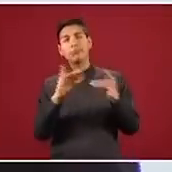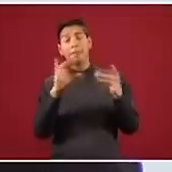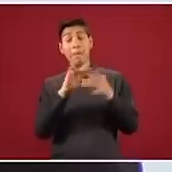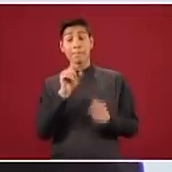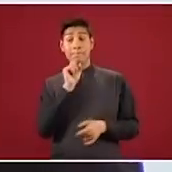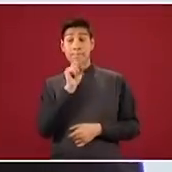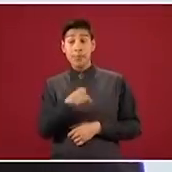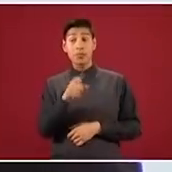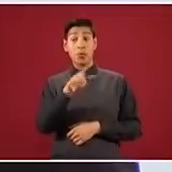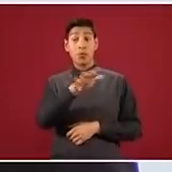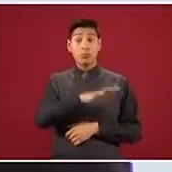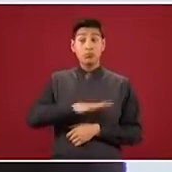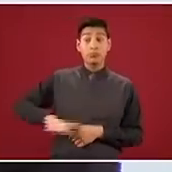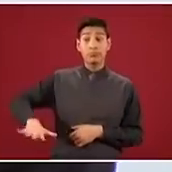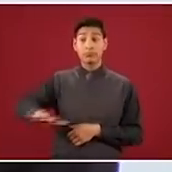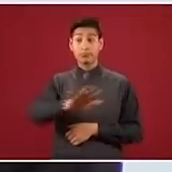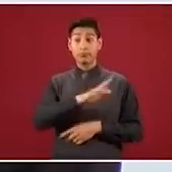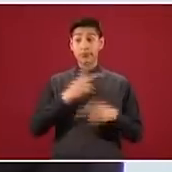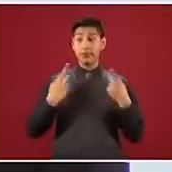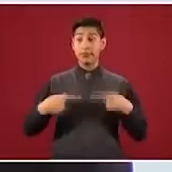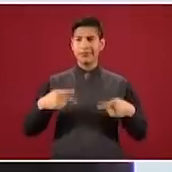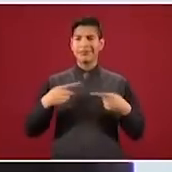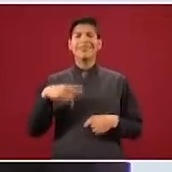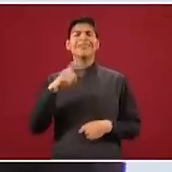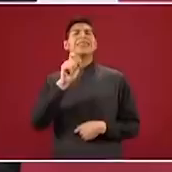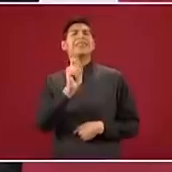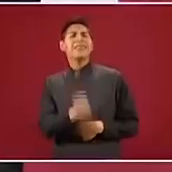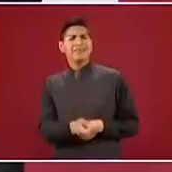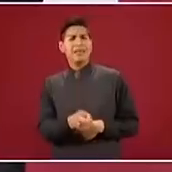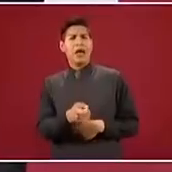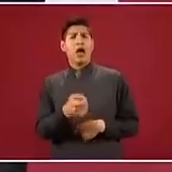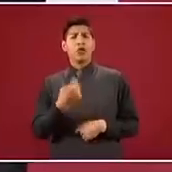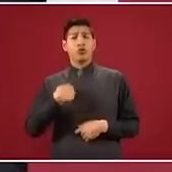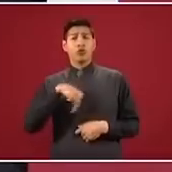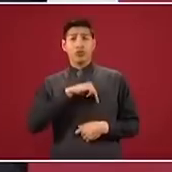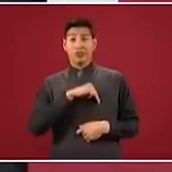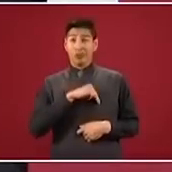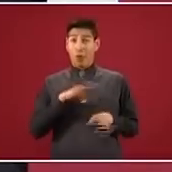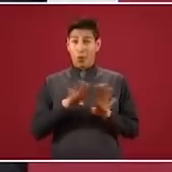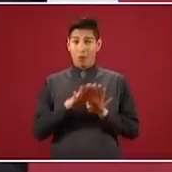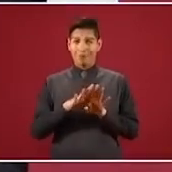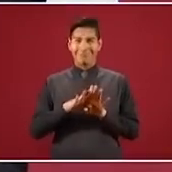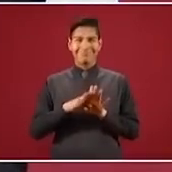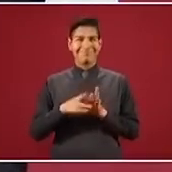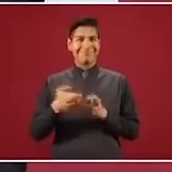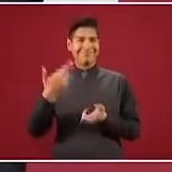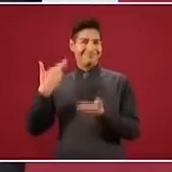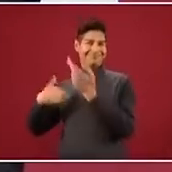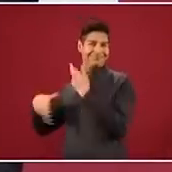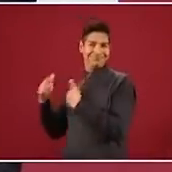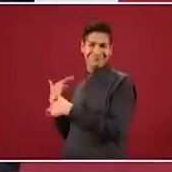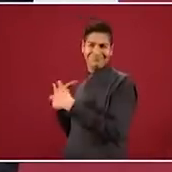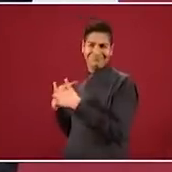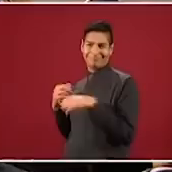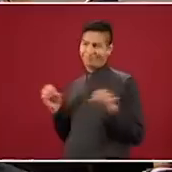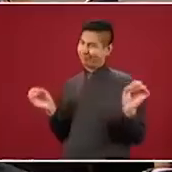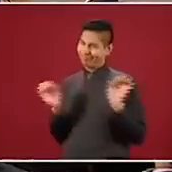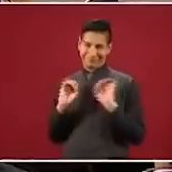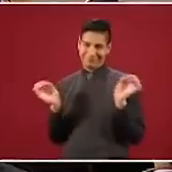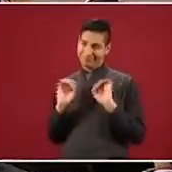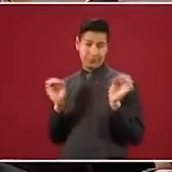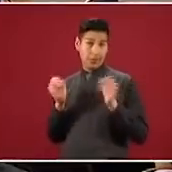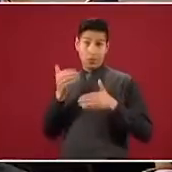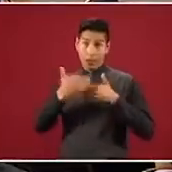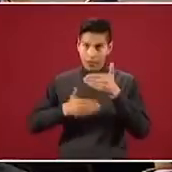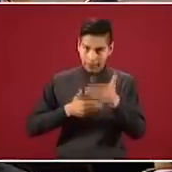que tiene que tener la población es en ningún caso vamos a ir para atrás. Todo lo contrario, vamos a ir avanzando